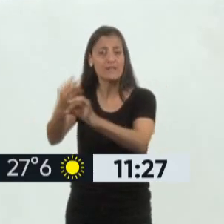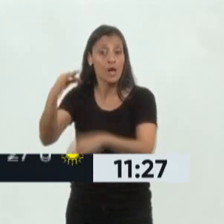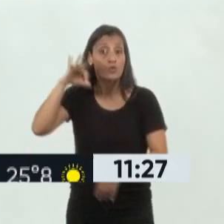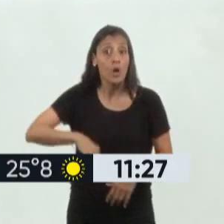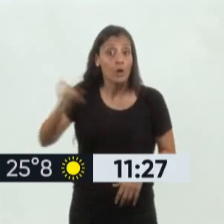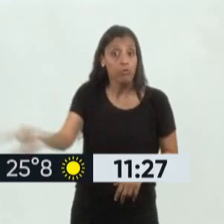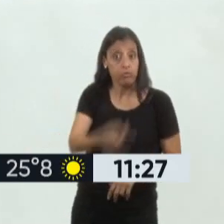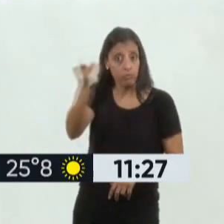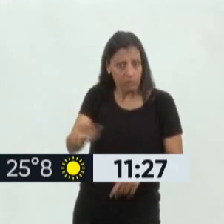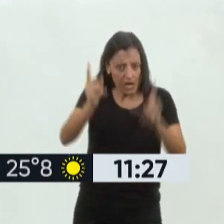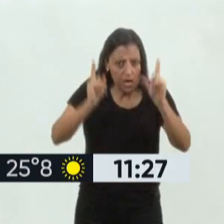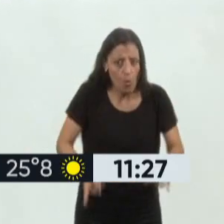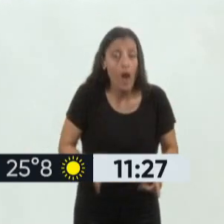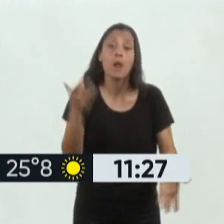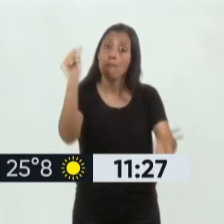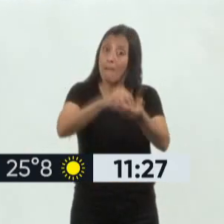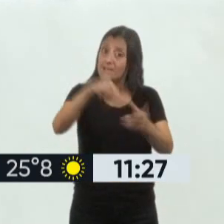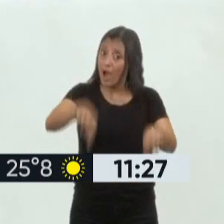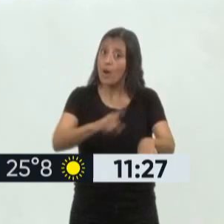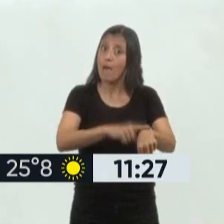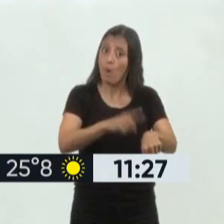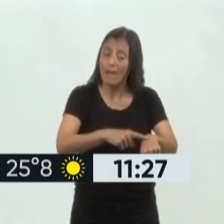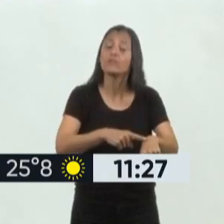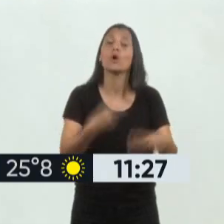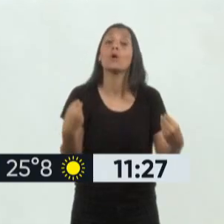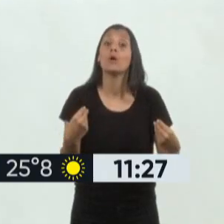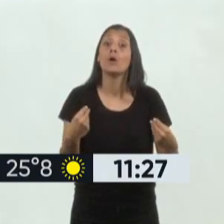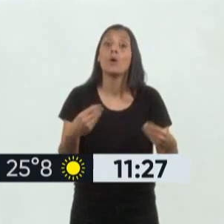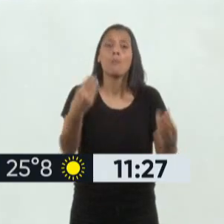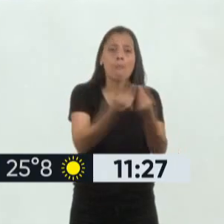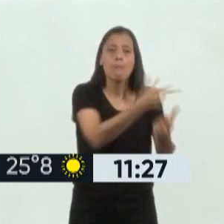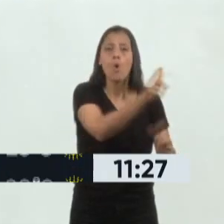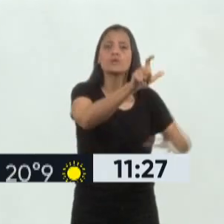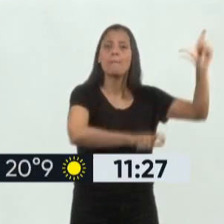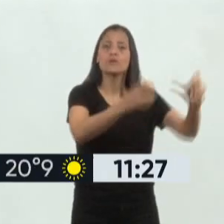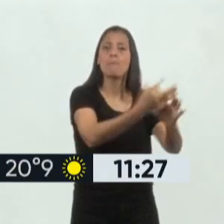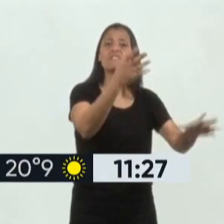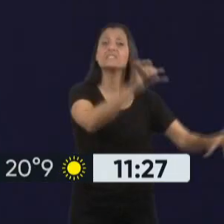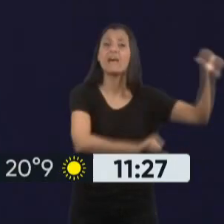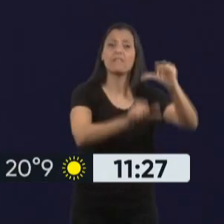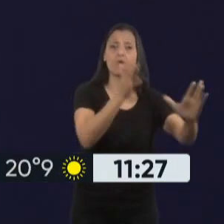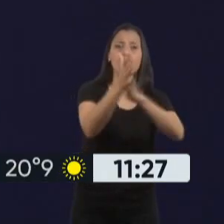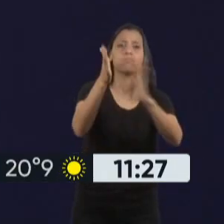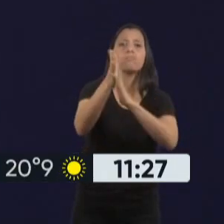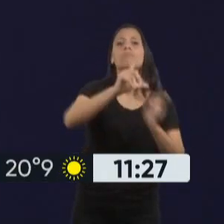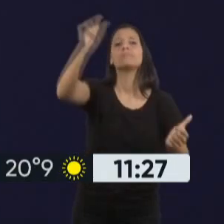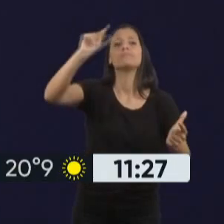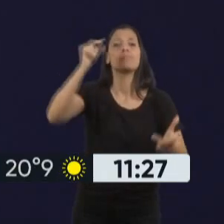y además se está produciendo un éxodo muy grande de científicos en la Argentina.